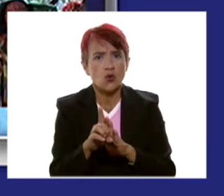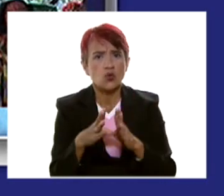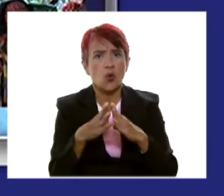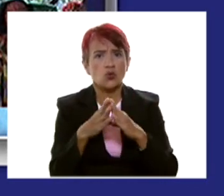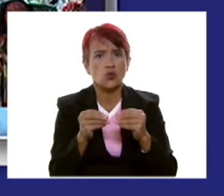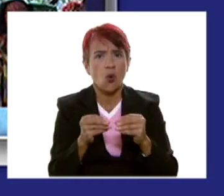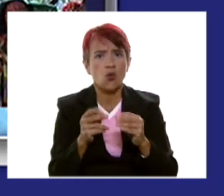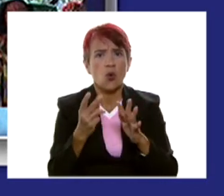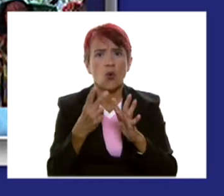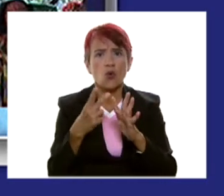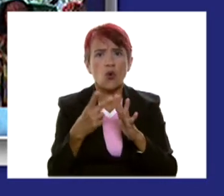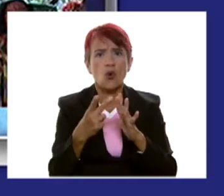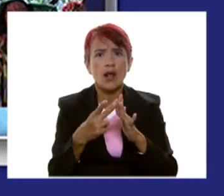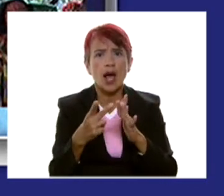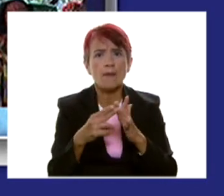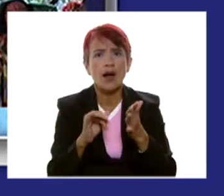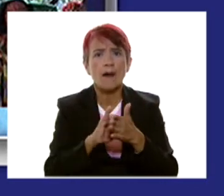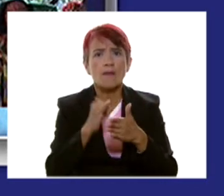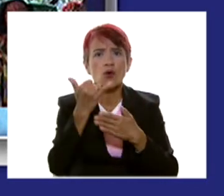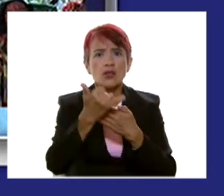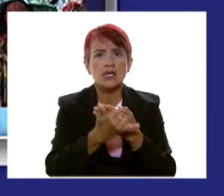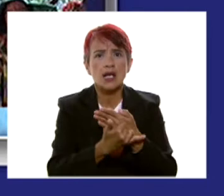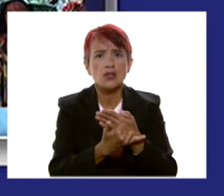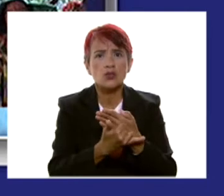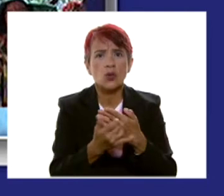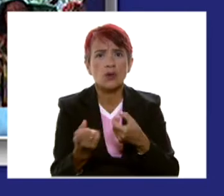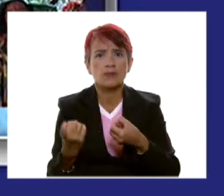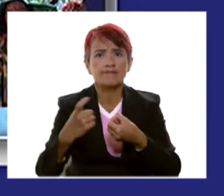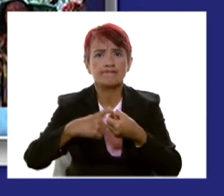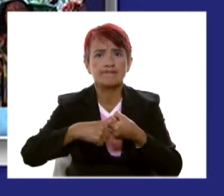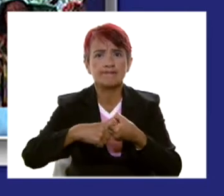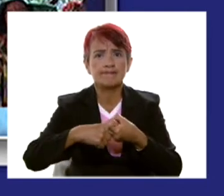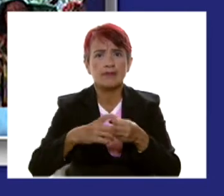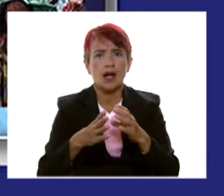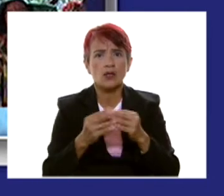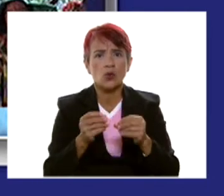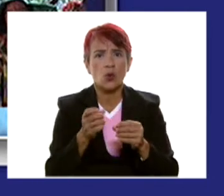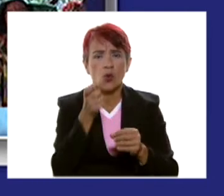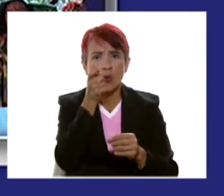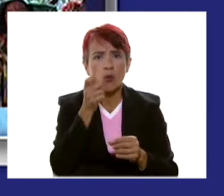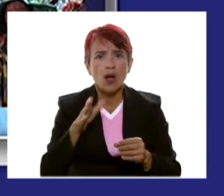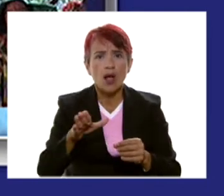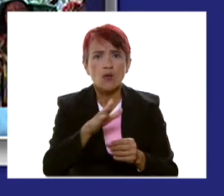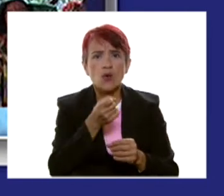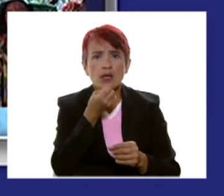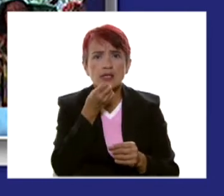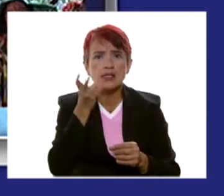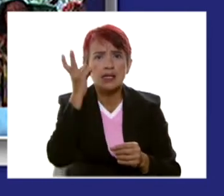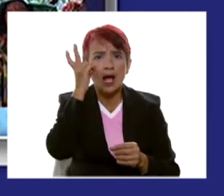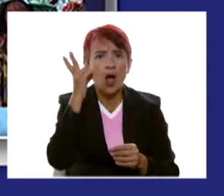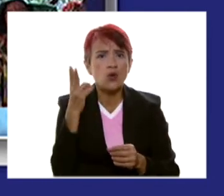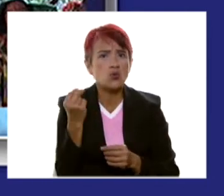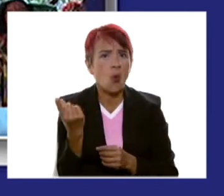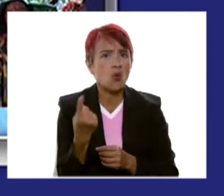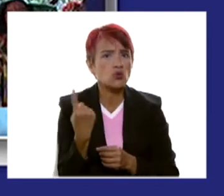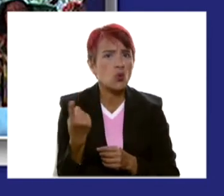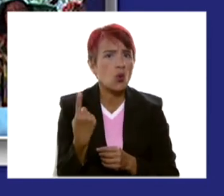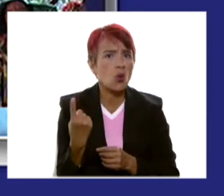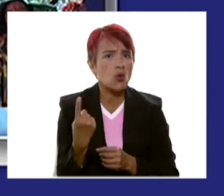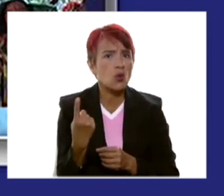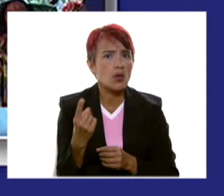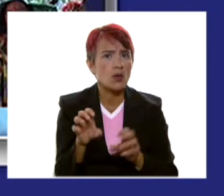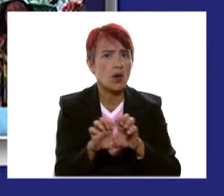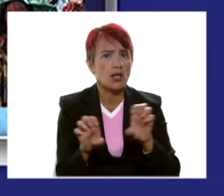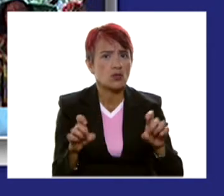planes, programas y proyectos para incorporar a toda nuestra población indígena, en este caso no solamente a los estudiantes de